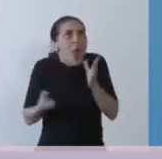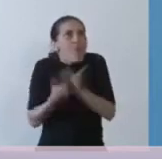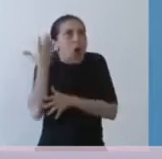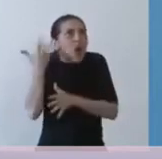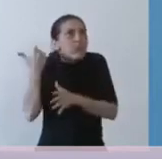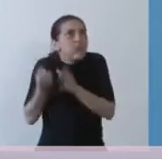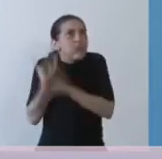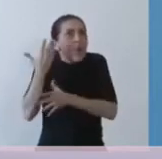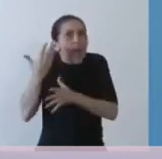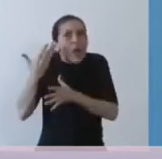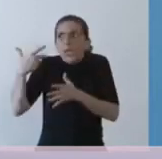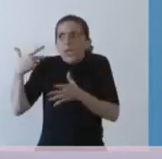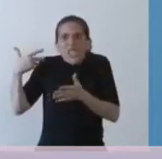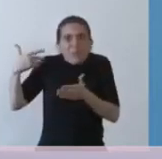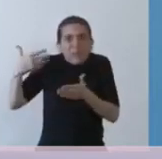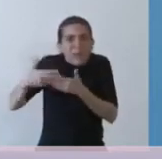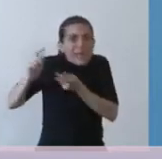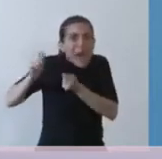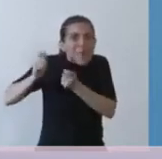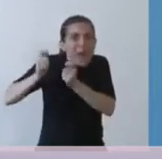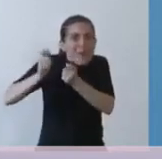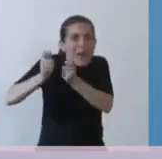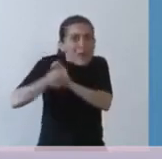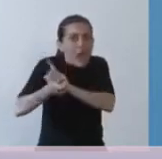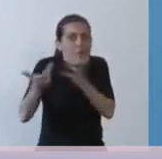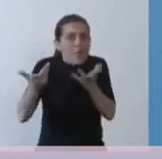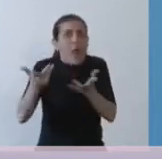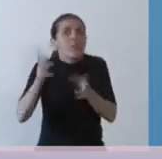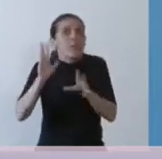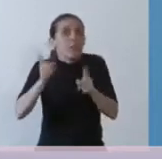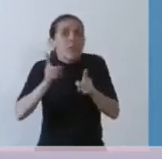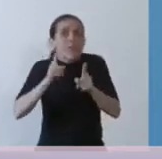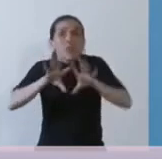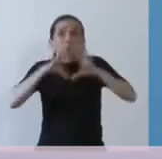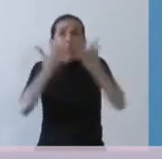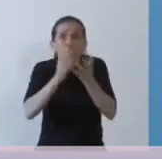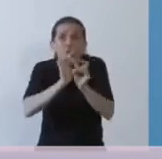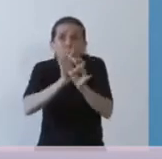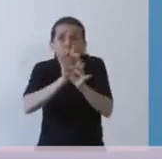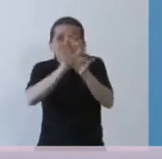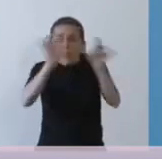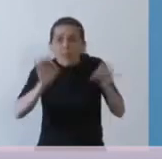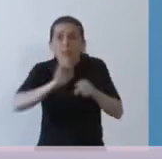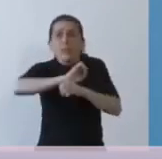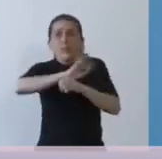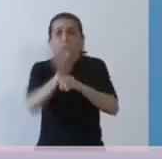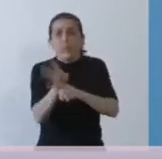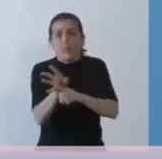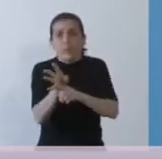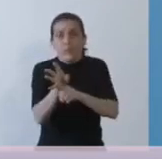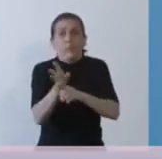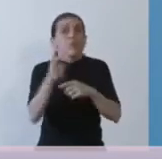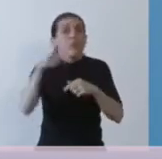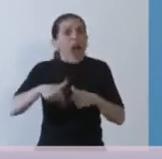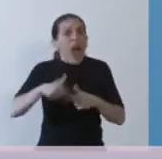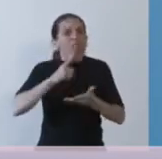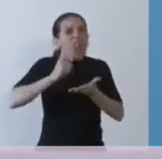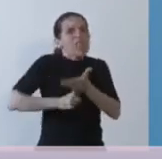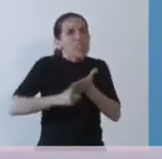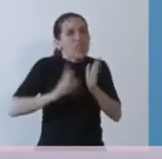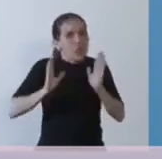cambia continuamente la pandemia del coronavirus se están tomando medidas